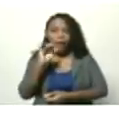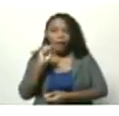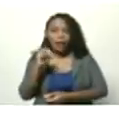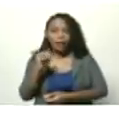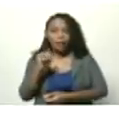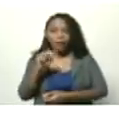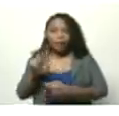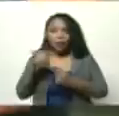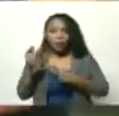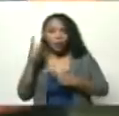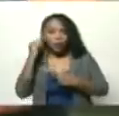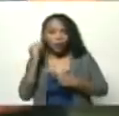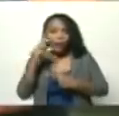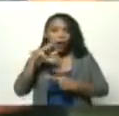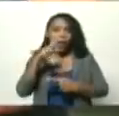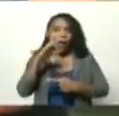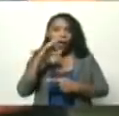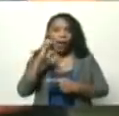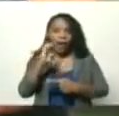Enni Ángel.